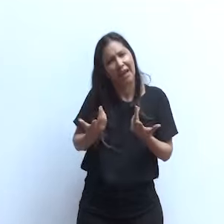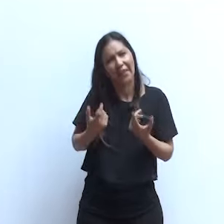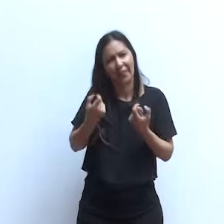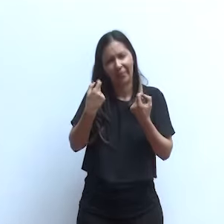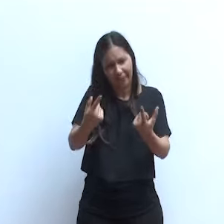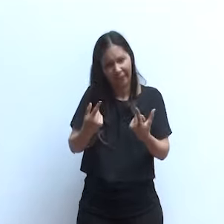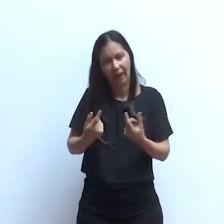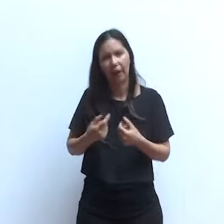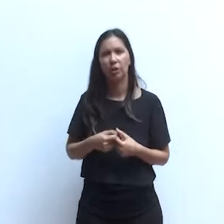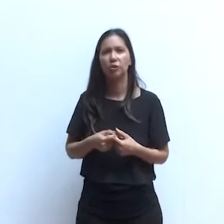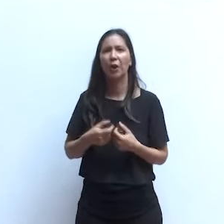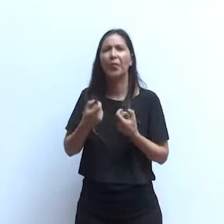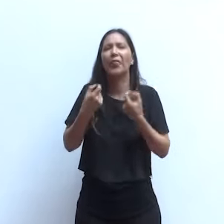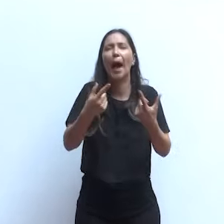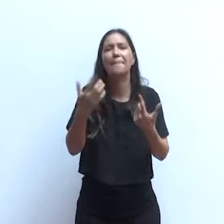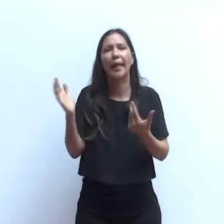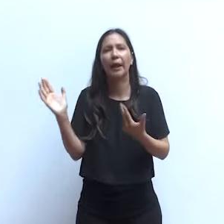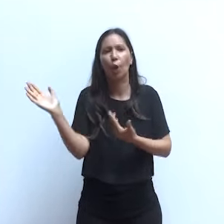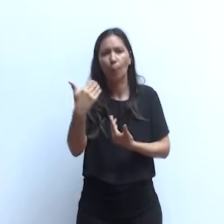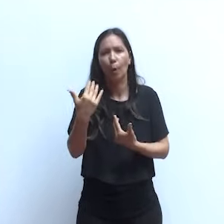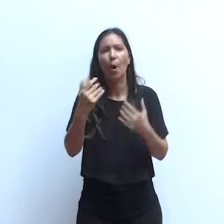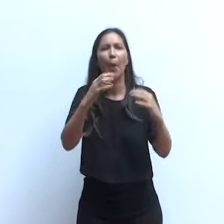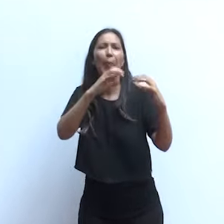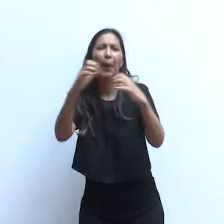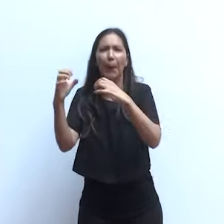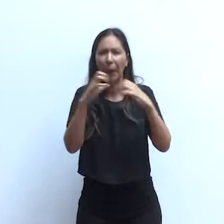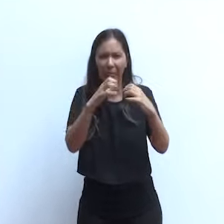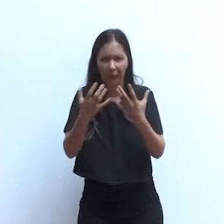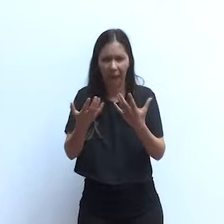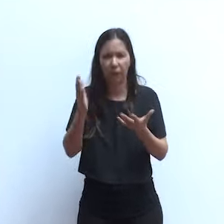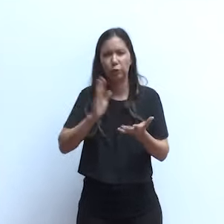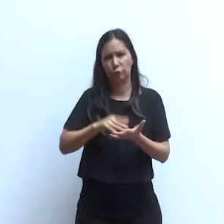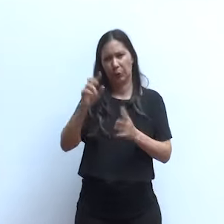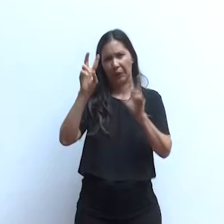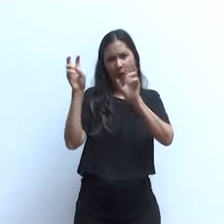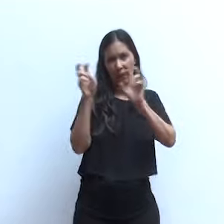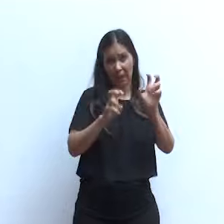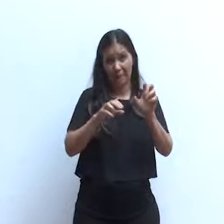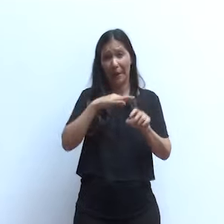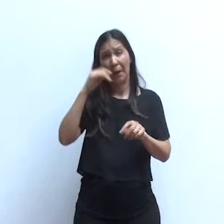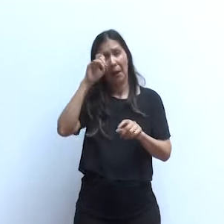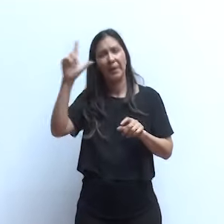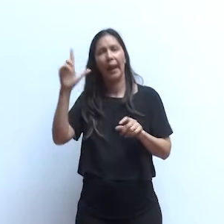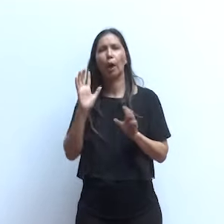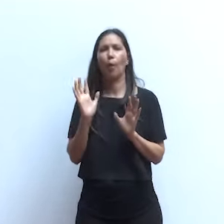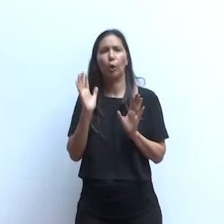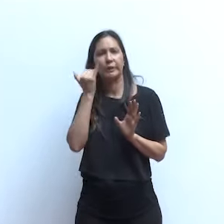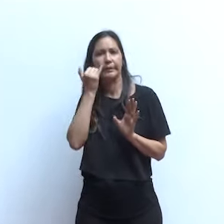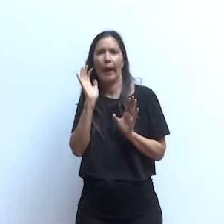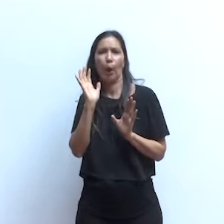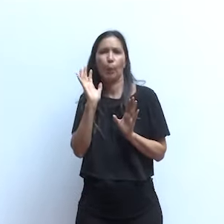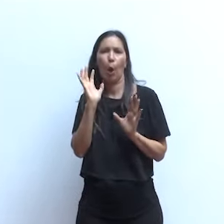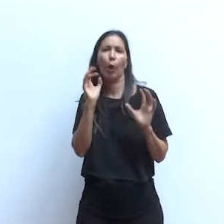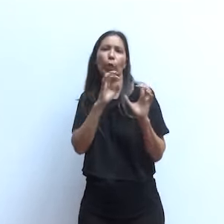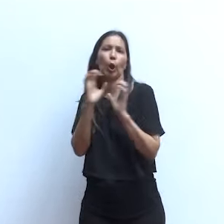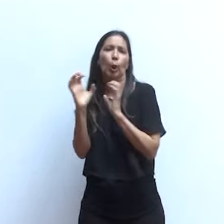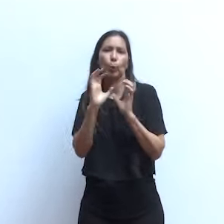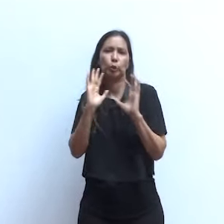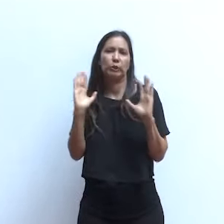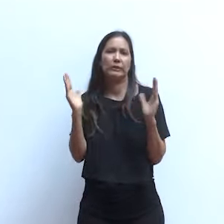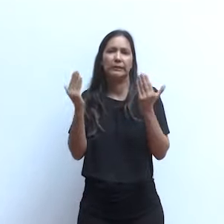discusiones es una invitación al al debate Javier no cierra ninguna discusión Me parece que está todo el tiempo no